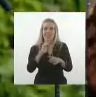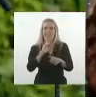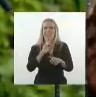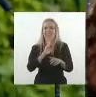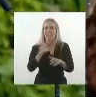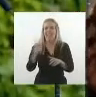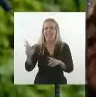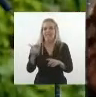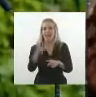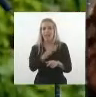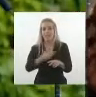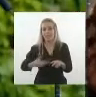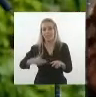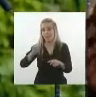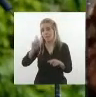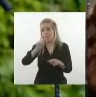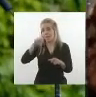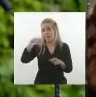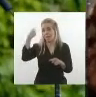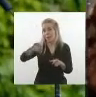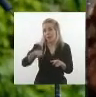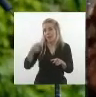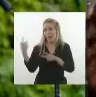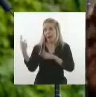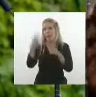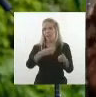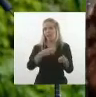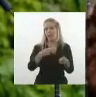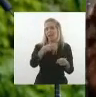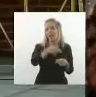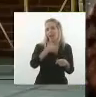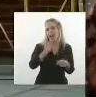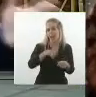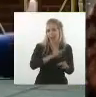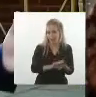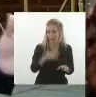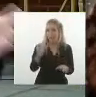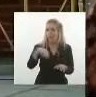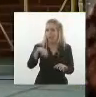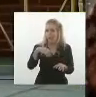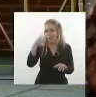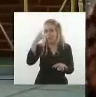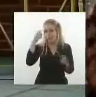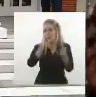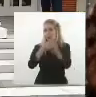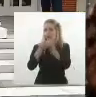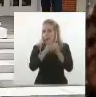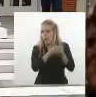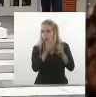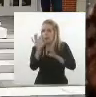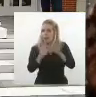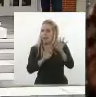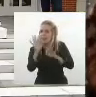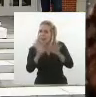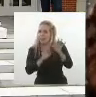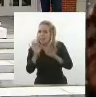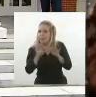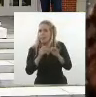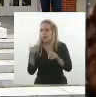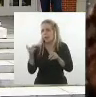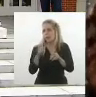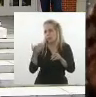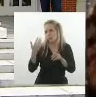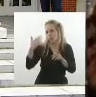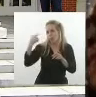sobretasas que tiene el fondo monetario internacional está dañando y muchos países están sufriendo